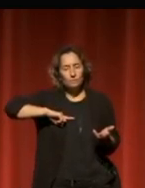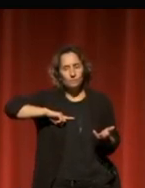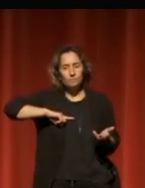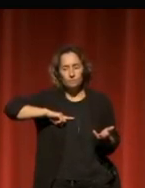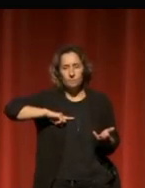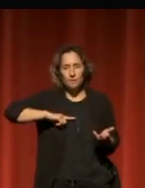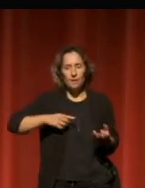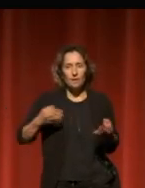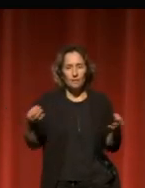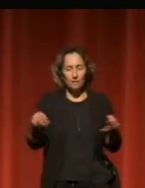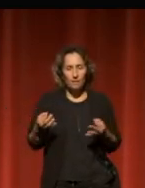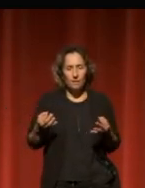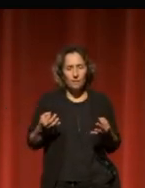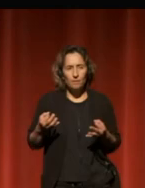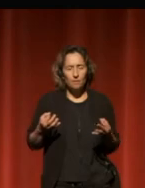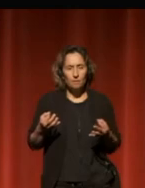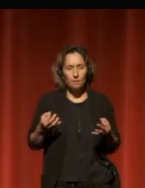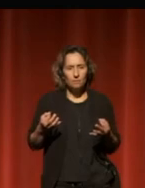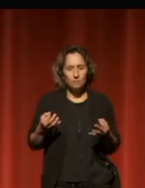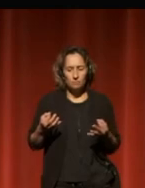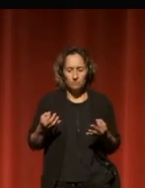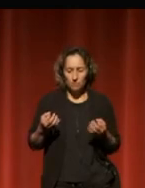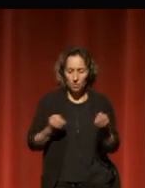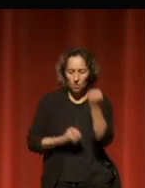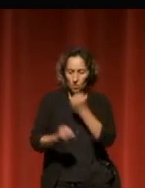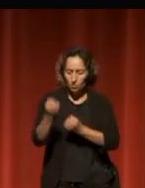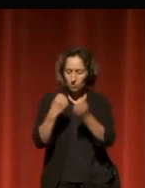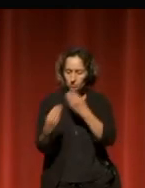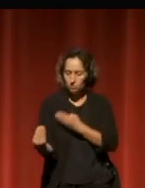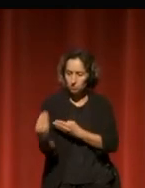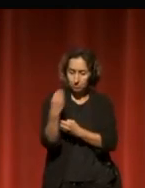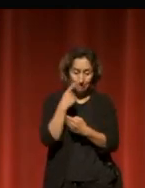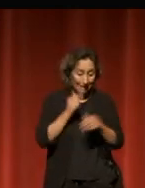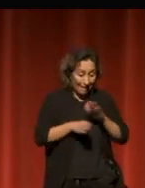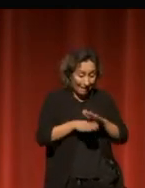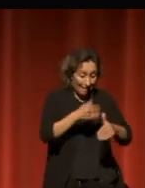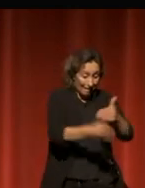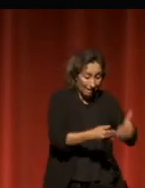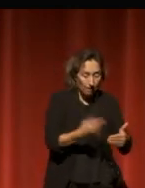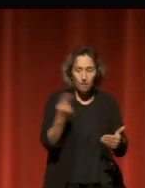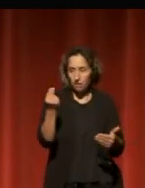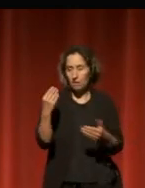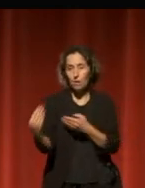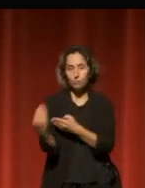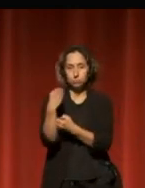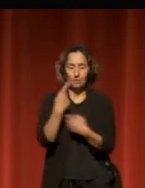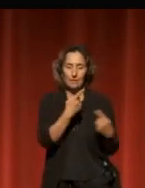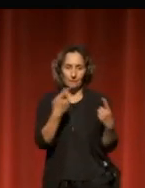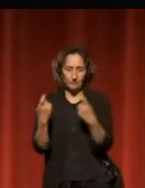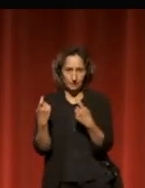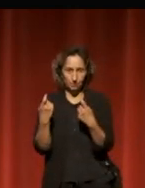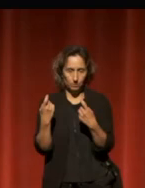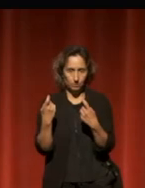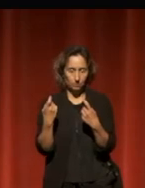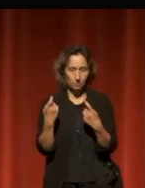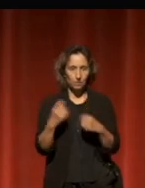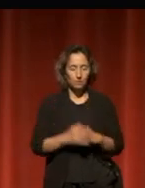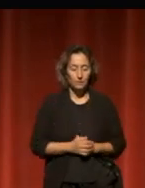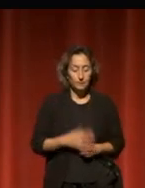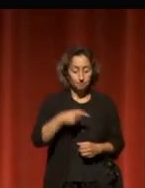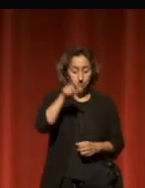a tener en cuenta que necesitamos unas dotaciones económicas para mantener esto, ¿no? Tenemos un reto en cuanto a los